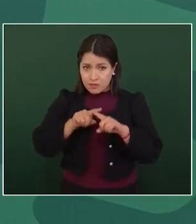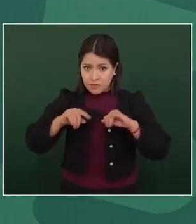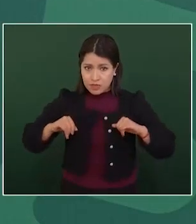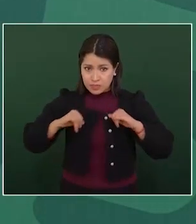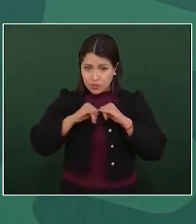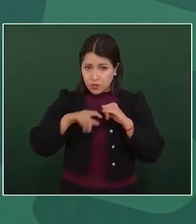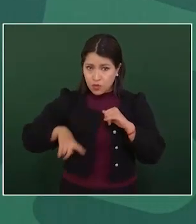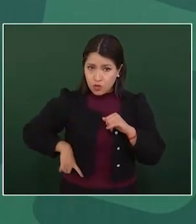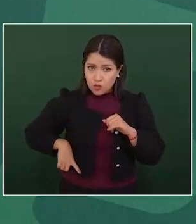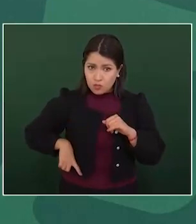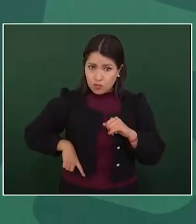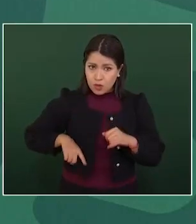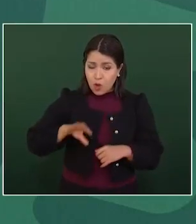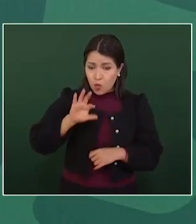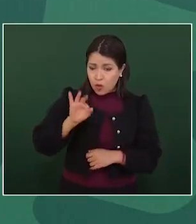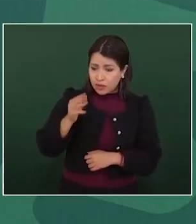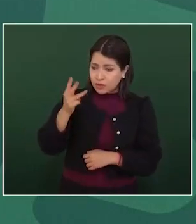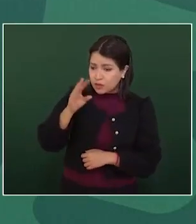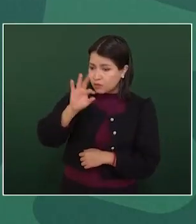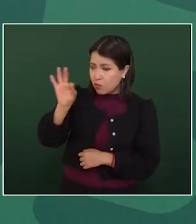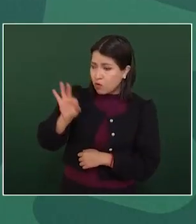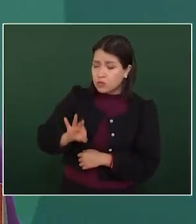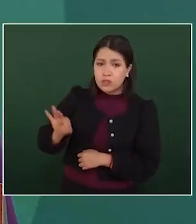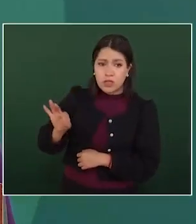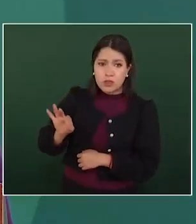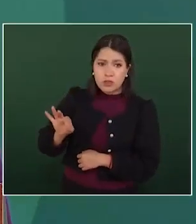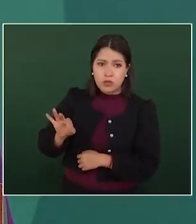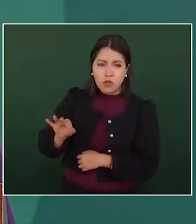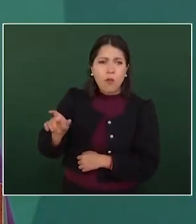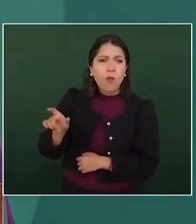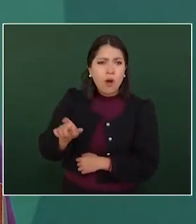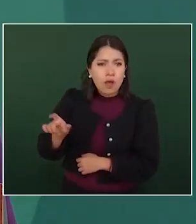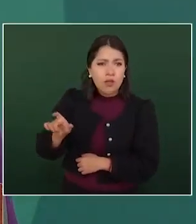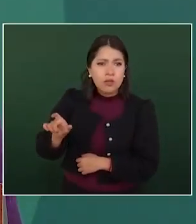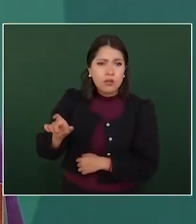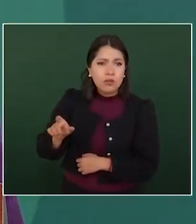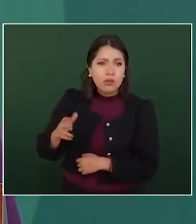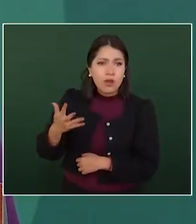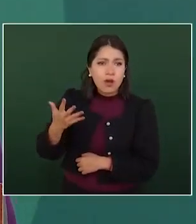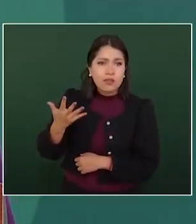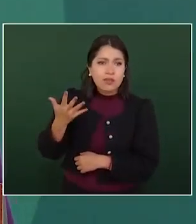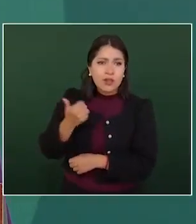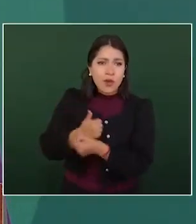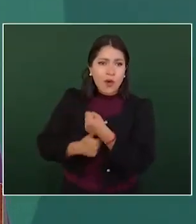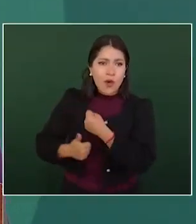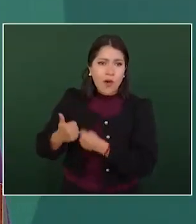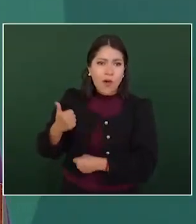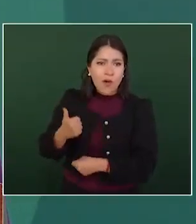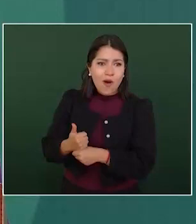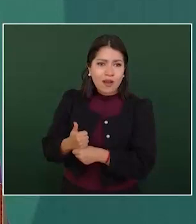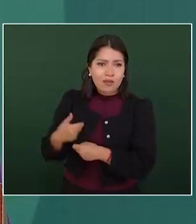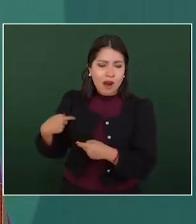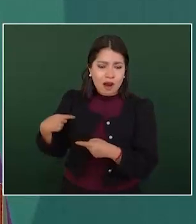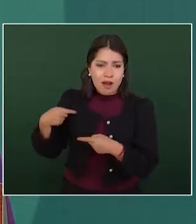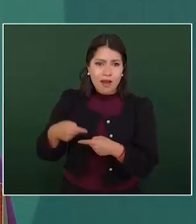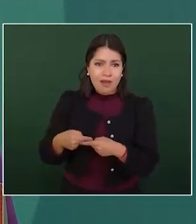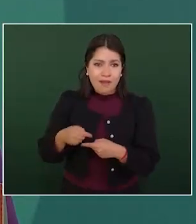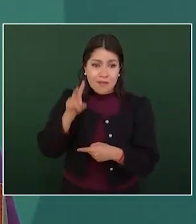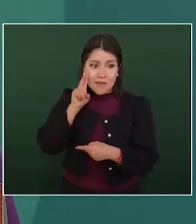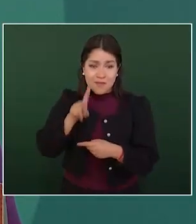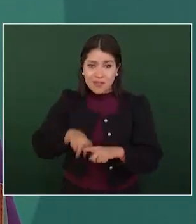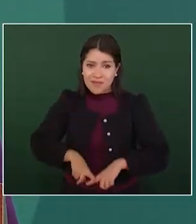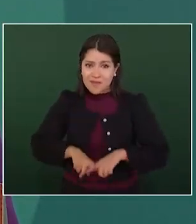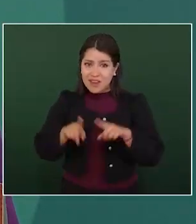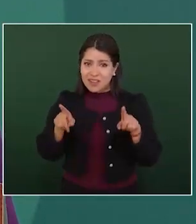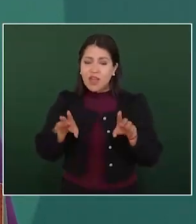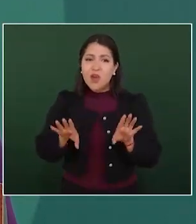otro 43% ha sido en los últimos 5 años. Se nota la diferencia entre hacer las cosas por